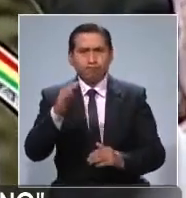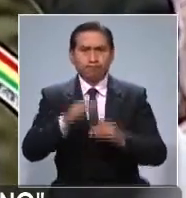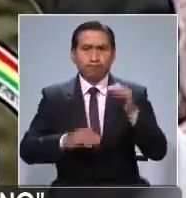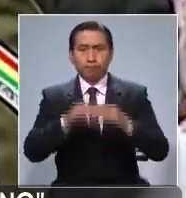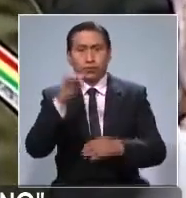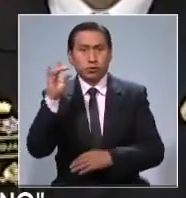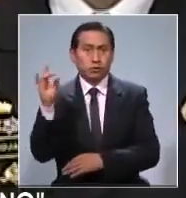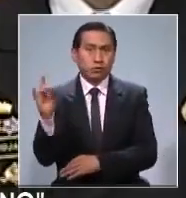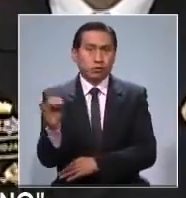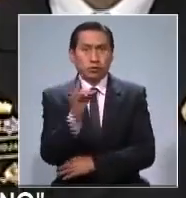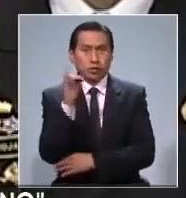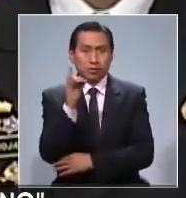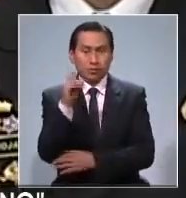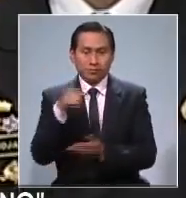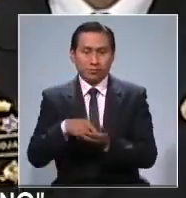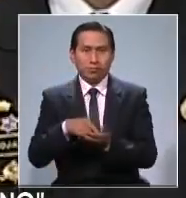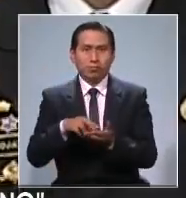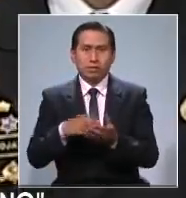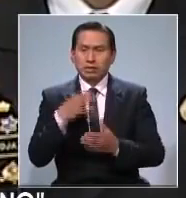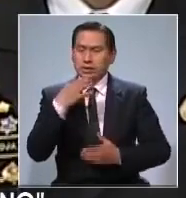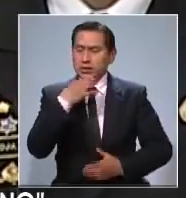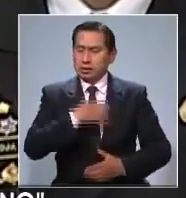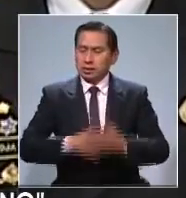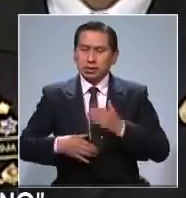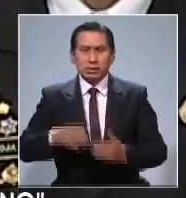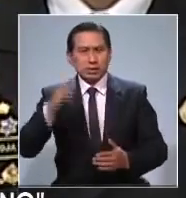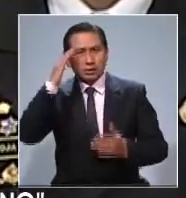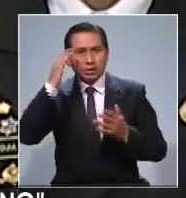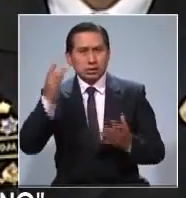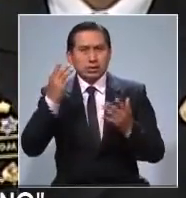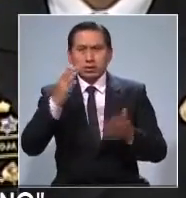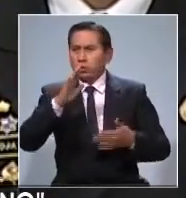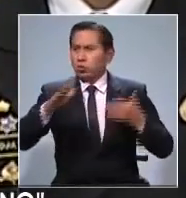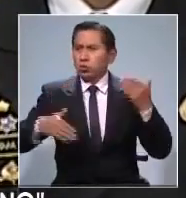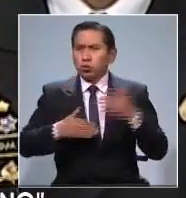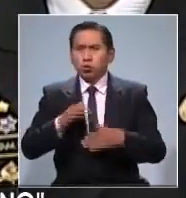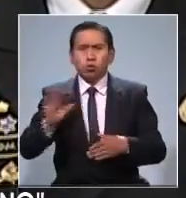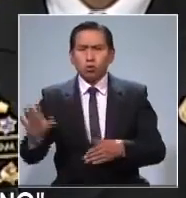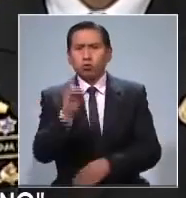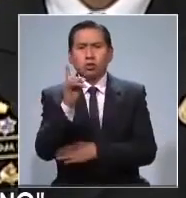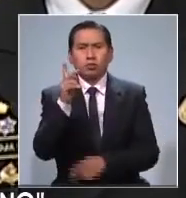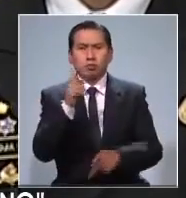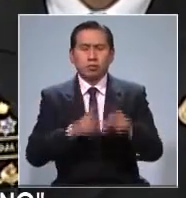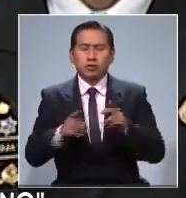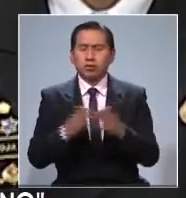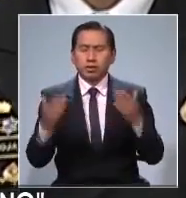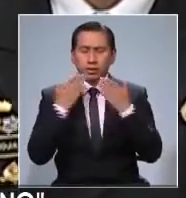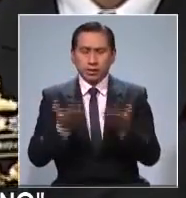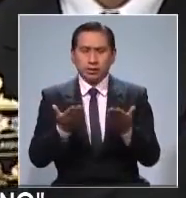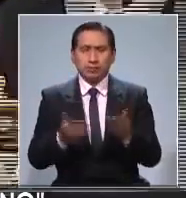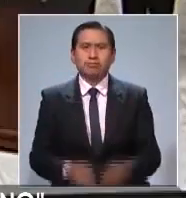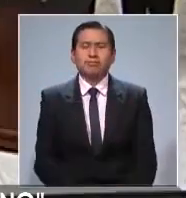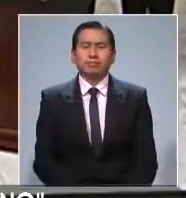la Bolivia, porque es un anhelo, una esperanza de todo el pueblo boliviano. Muchas